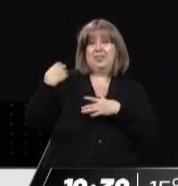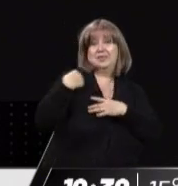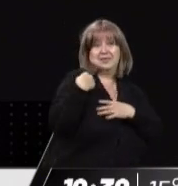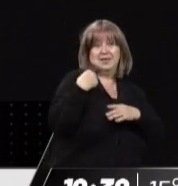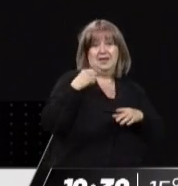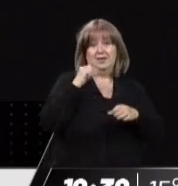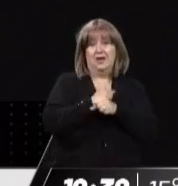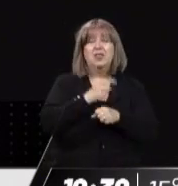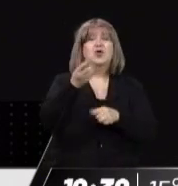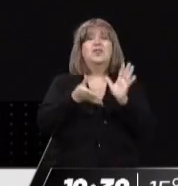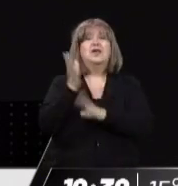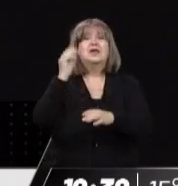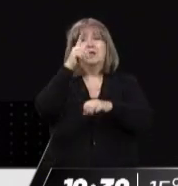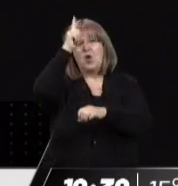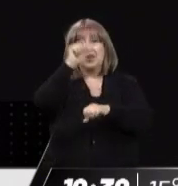dicen? ¿A dónde te llevaron?